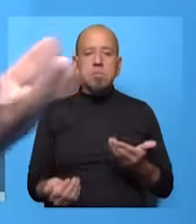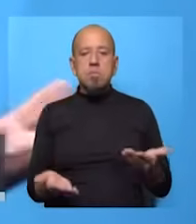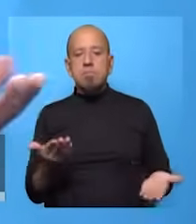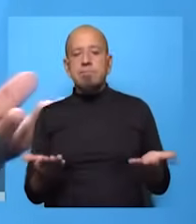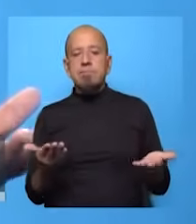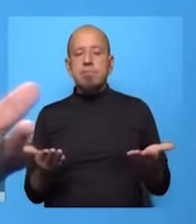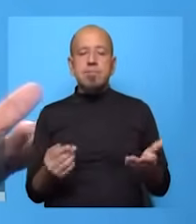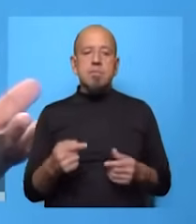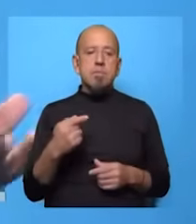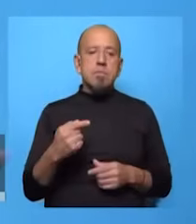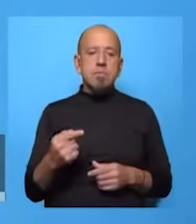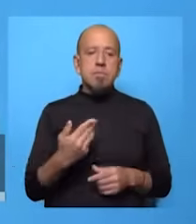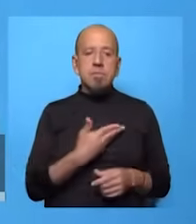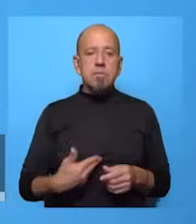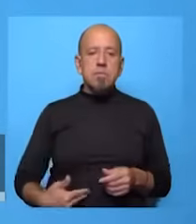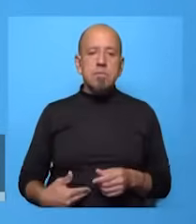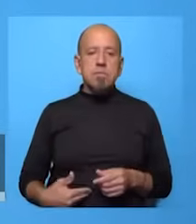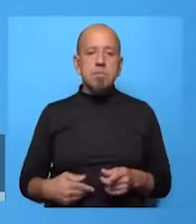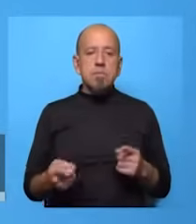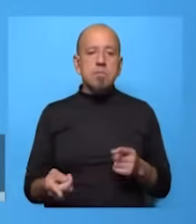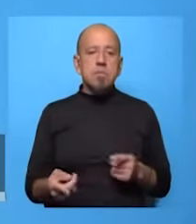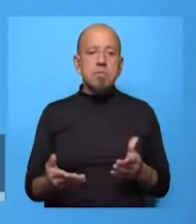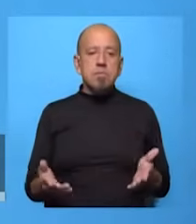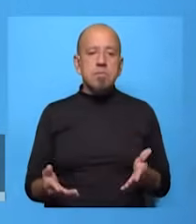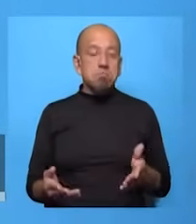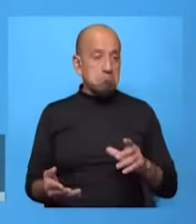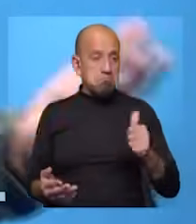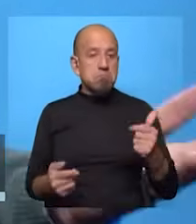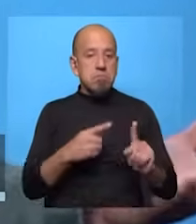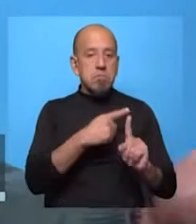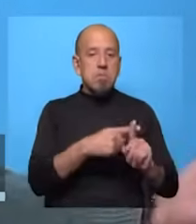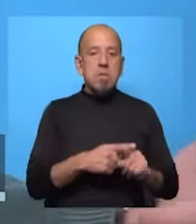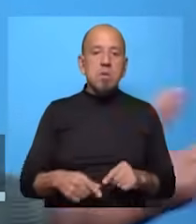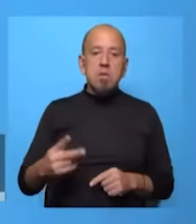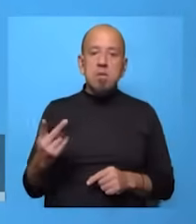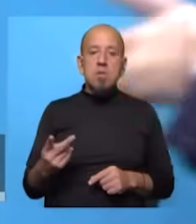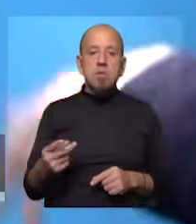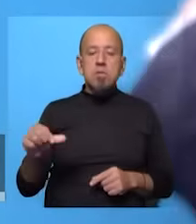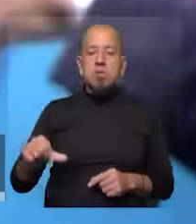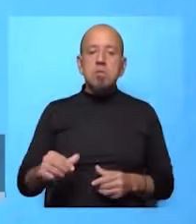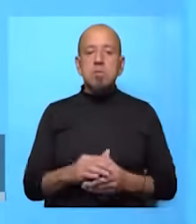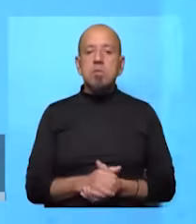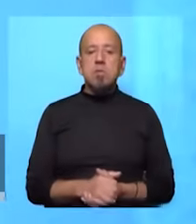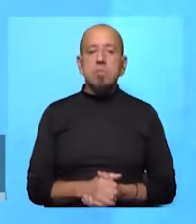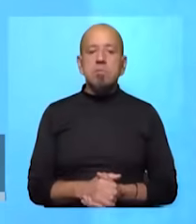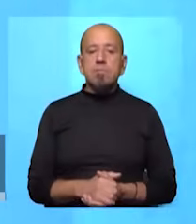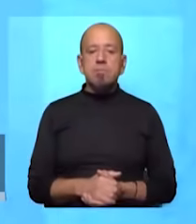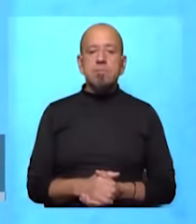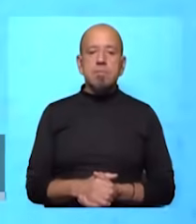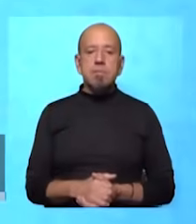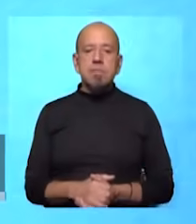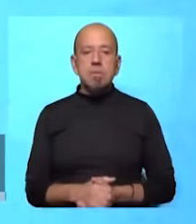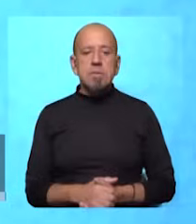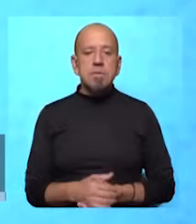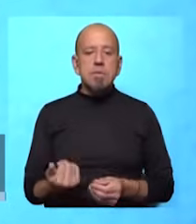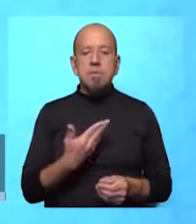supuesto que es negativo del gobierno porque ante una cuestión que hace bien hace dos mal en estas últimas horas el presidente ha dado una